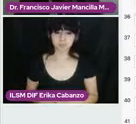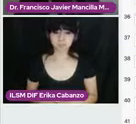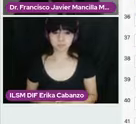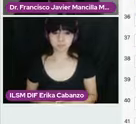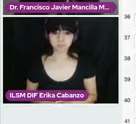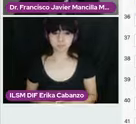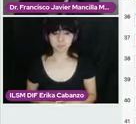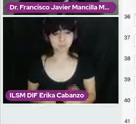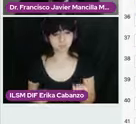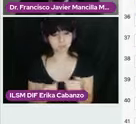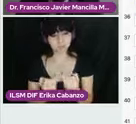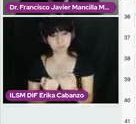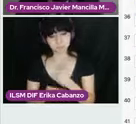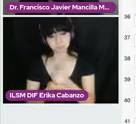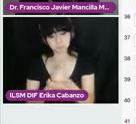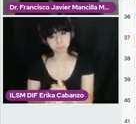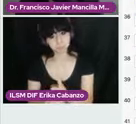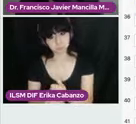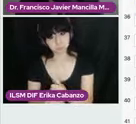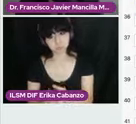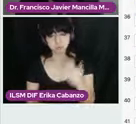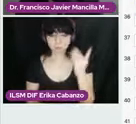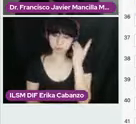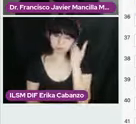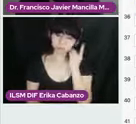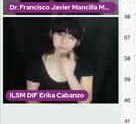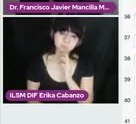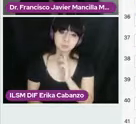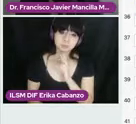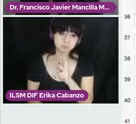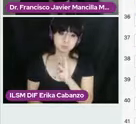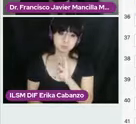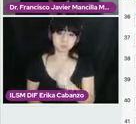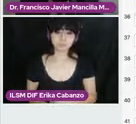sueño-vigilia. El zinc, pues se supone que tiene algún efecto, ¿no? Pues